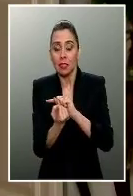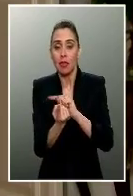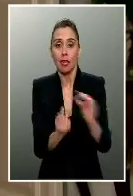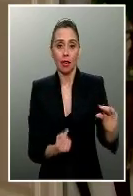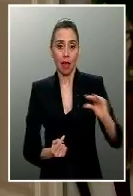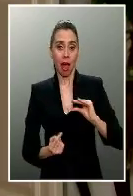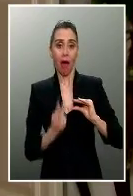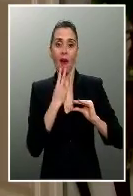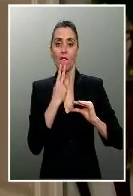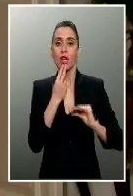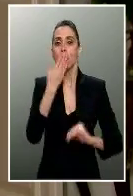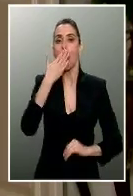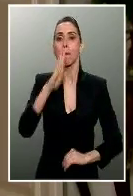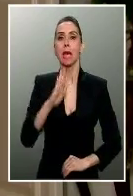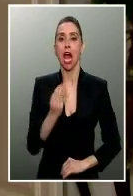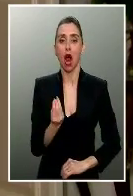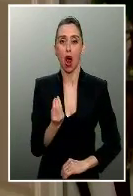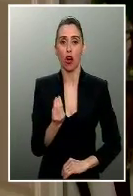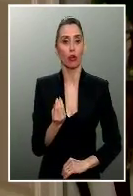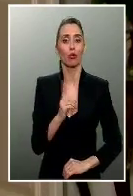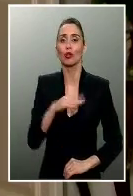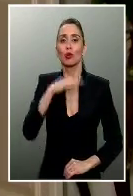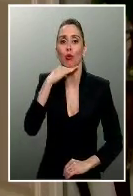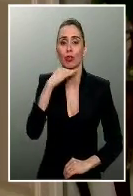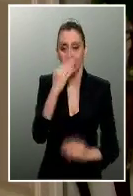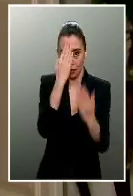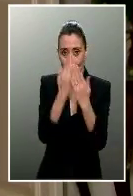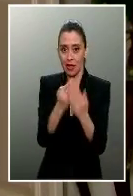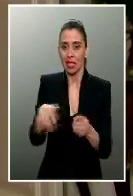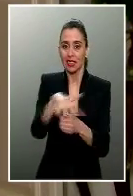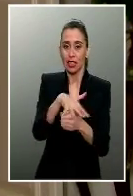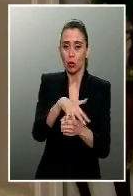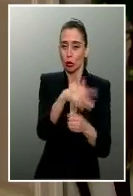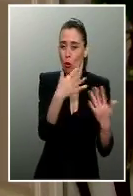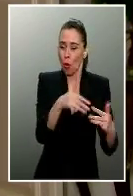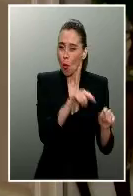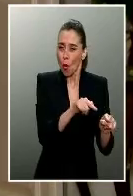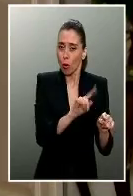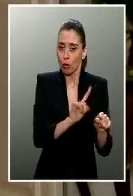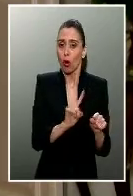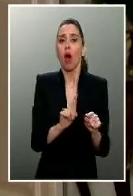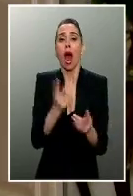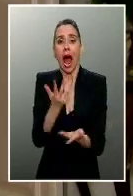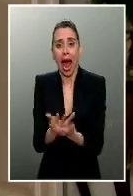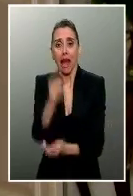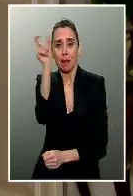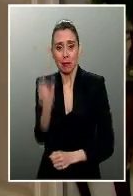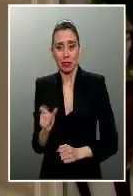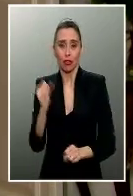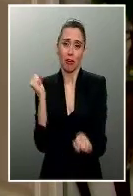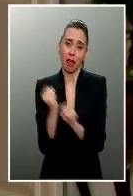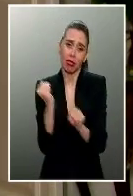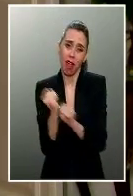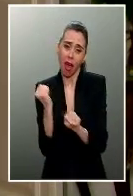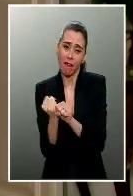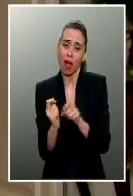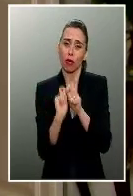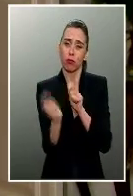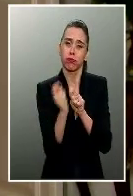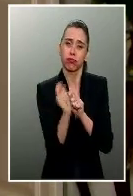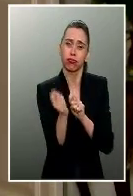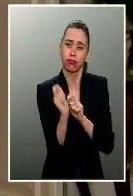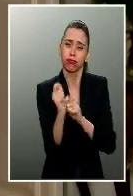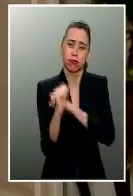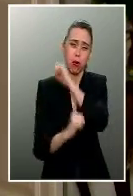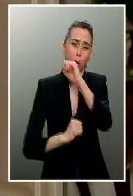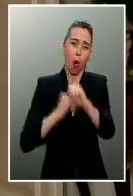una vida mejor pero ya no basta con enfrentar las situaciones más extremas hay incluso personas que han trabajado y hecho imposiciones por